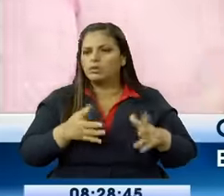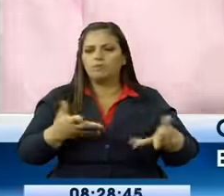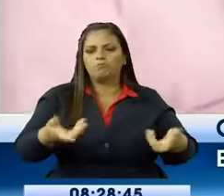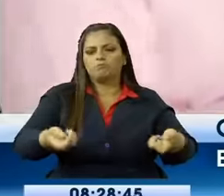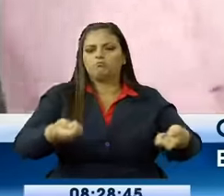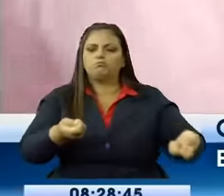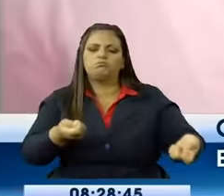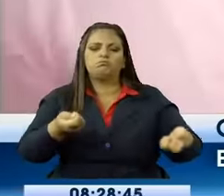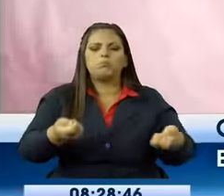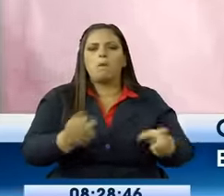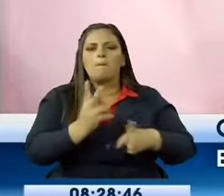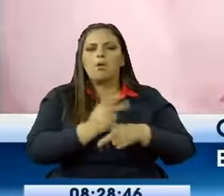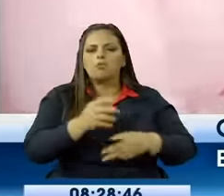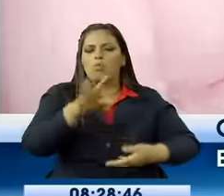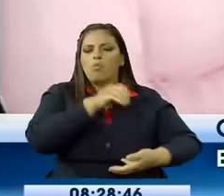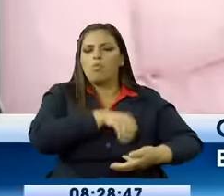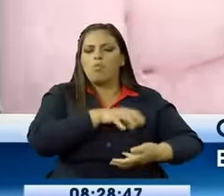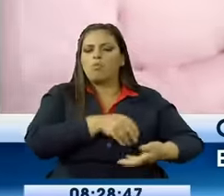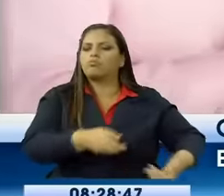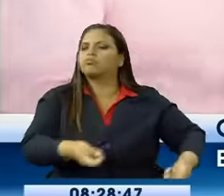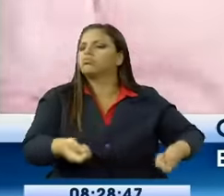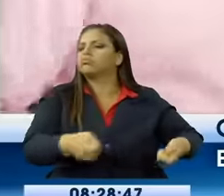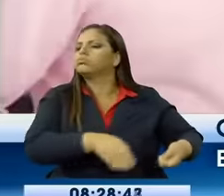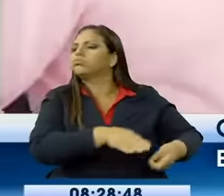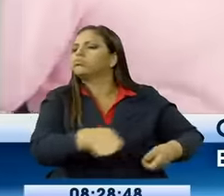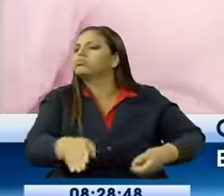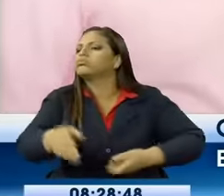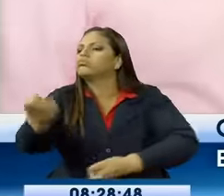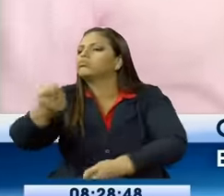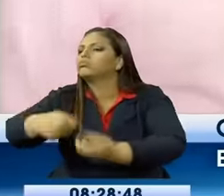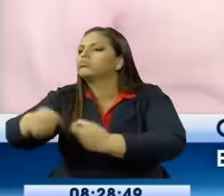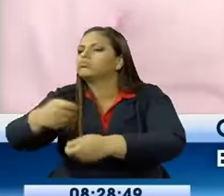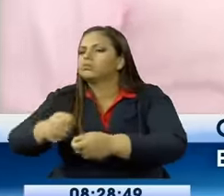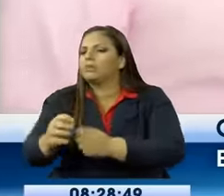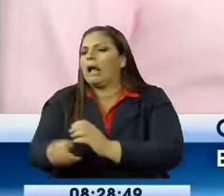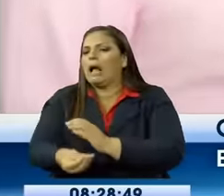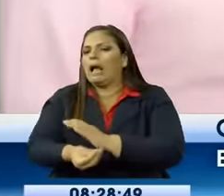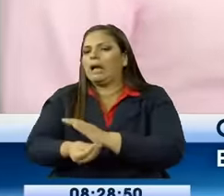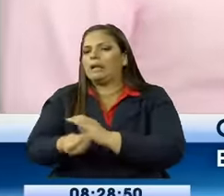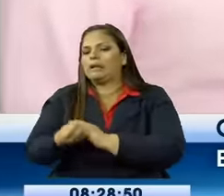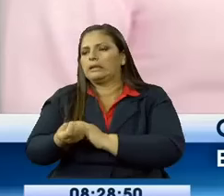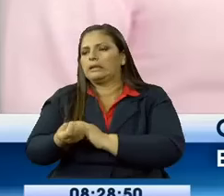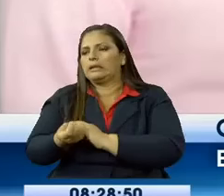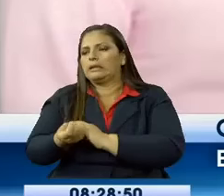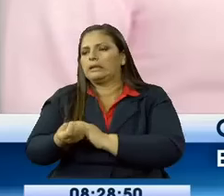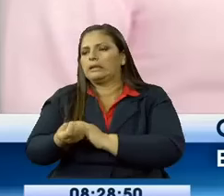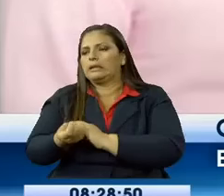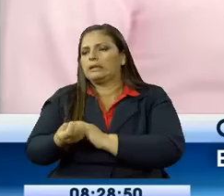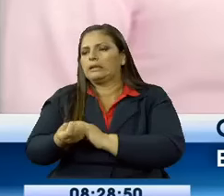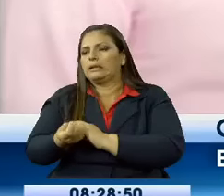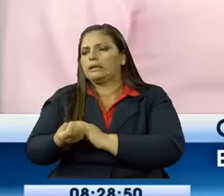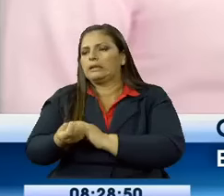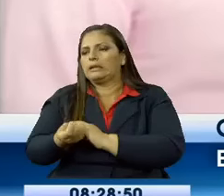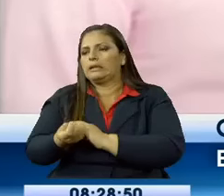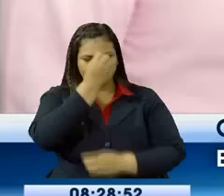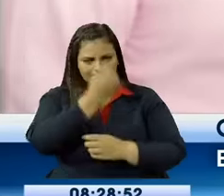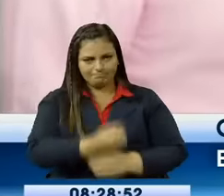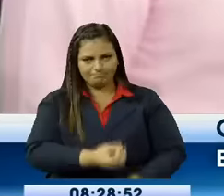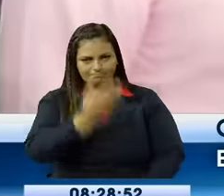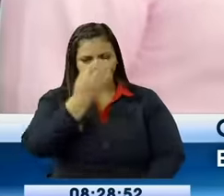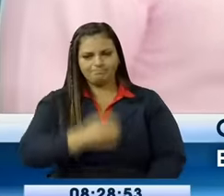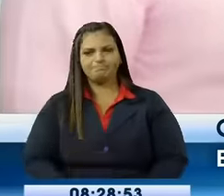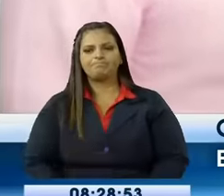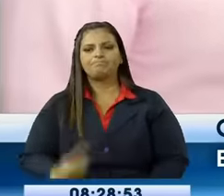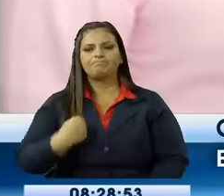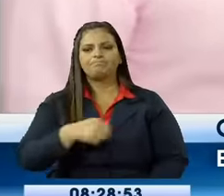subiendo los precios y ellos, los minoristas, ya los encuentran así. Bueno, buenos días ante todo. Nosotros estamos haciendo un